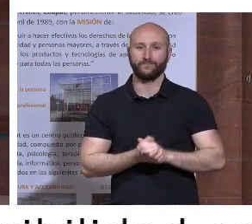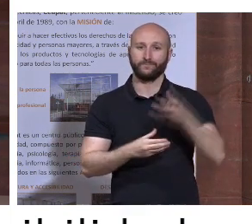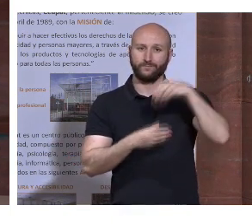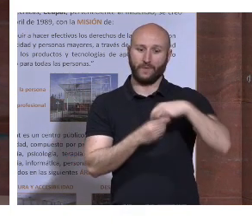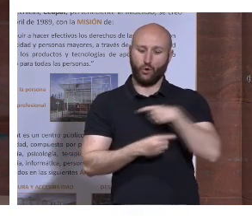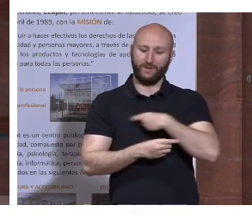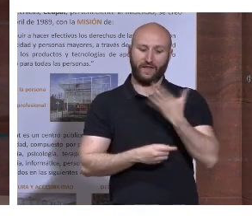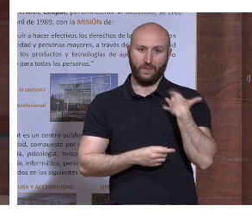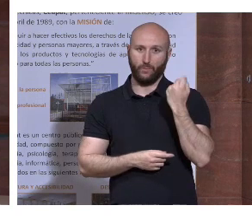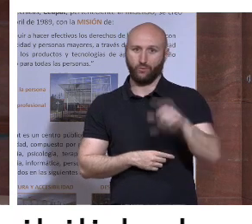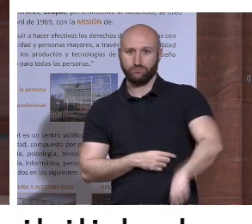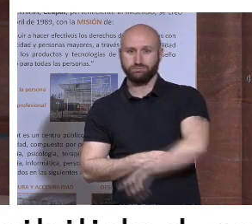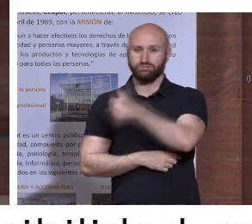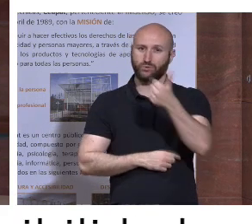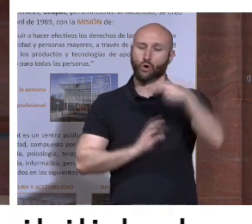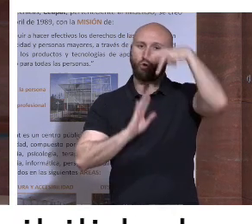aprobado recientemente la norma